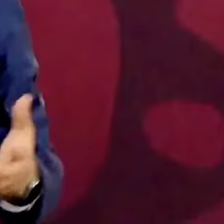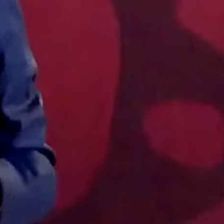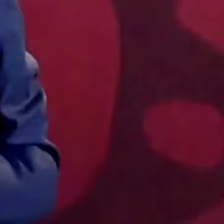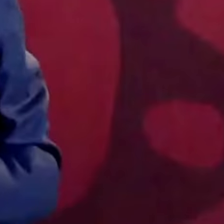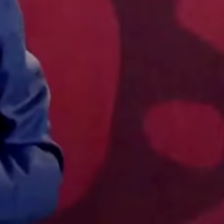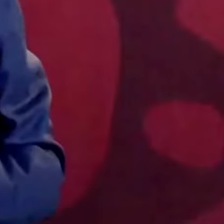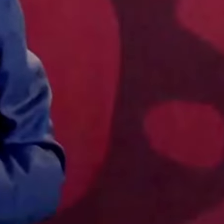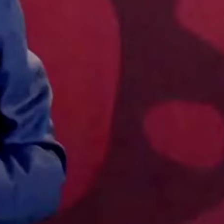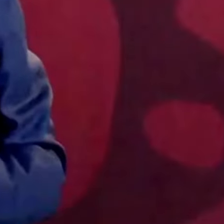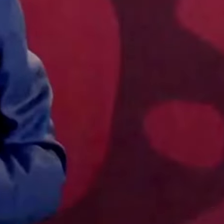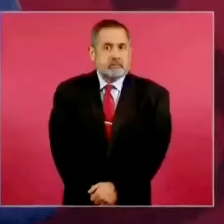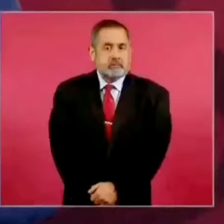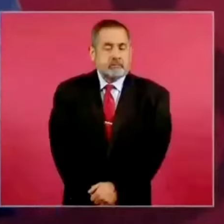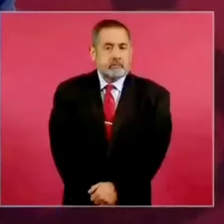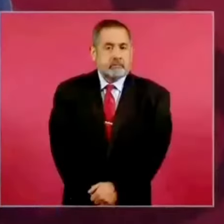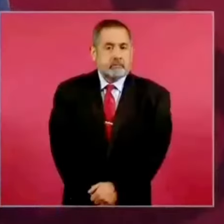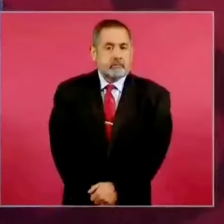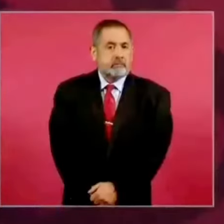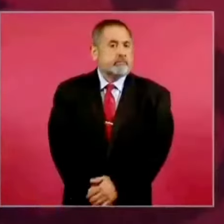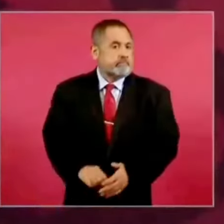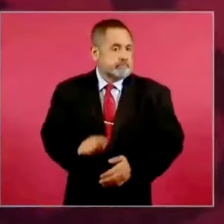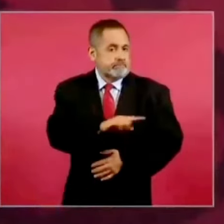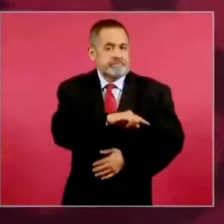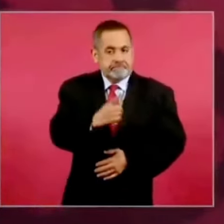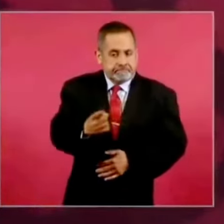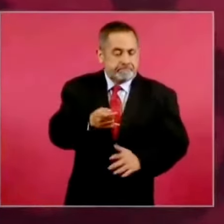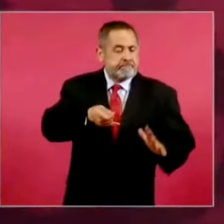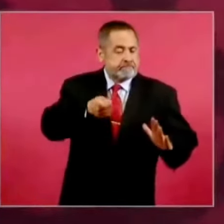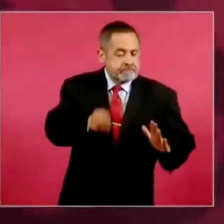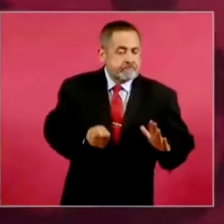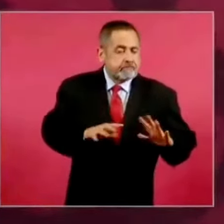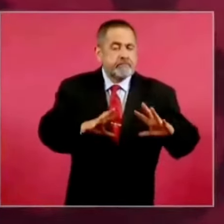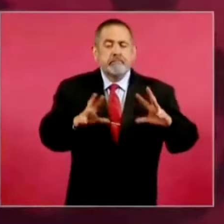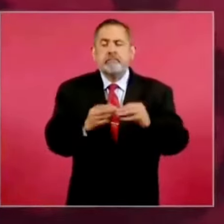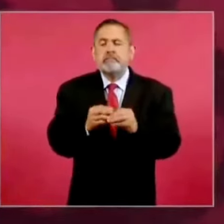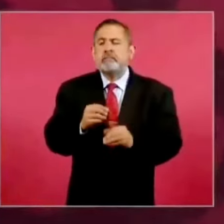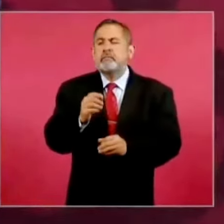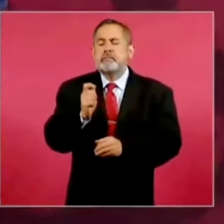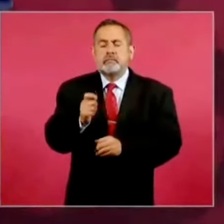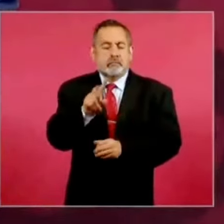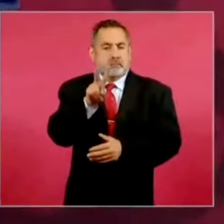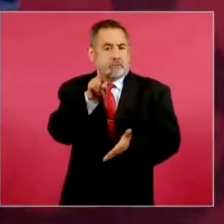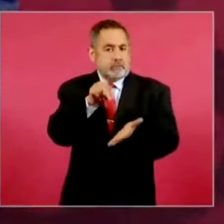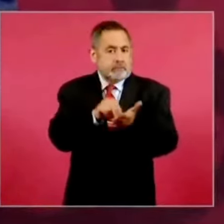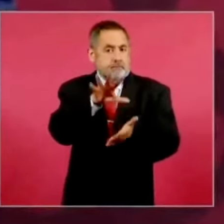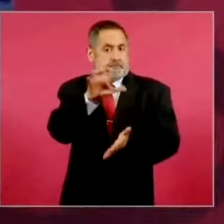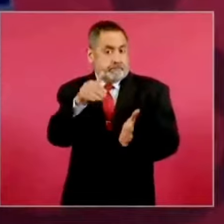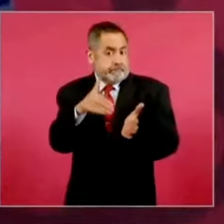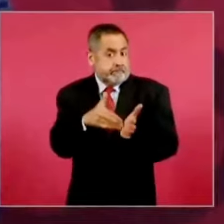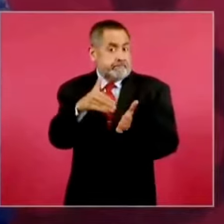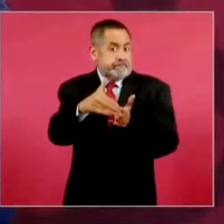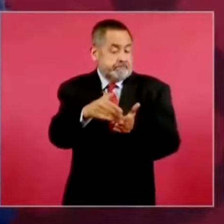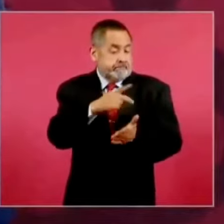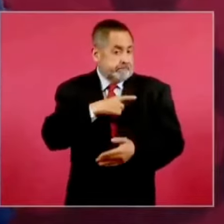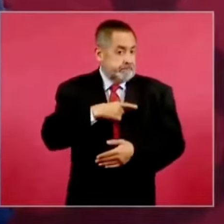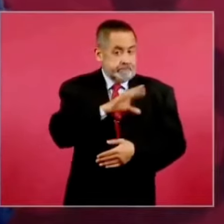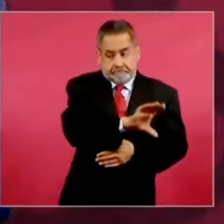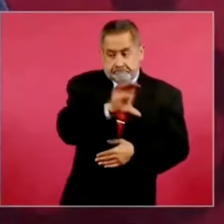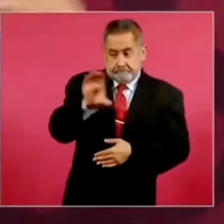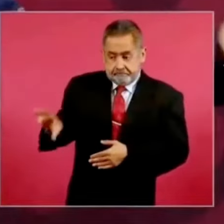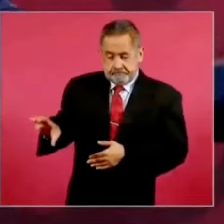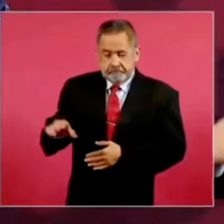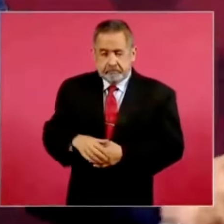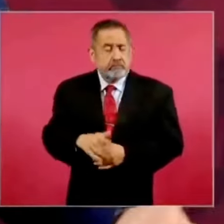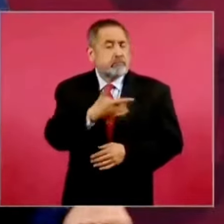la cantidad lo que fallaron fueron 2.500 millones aproximadamente y ya